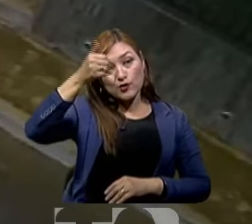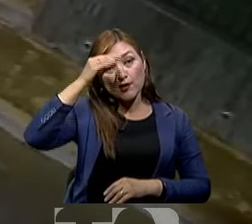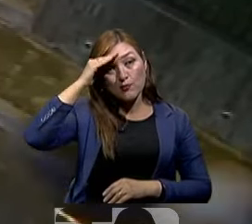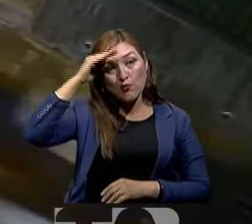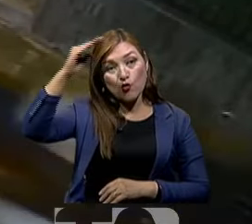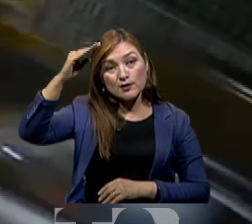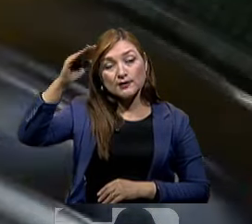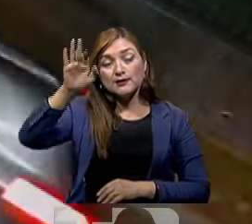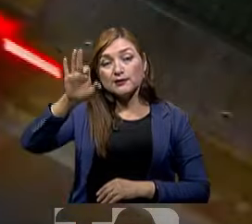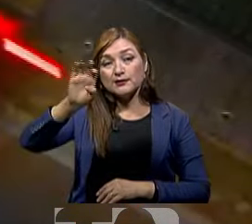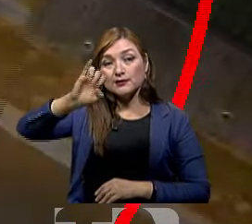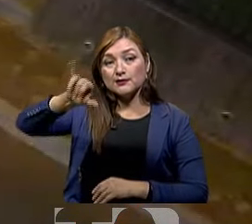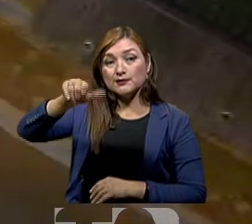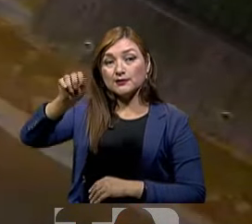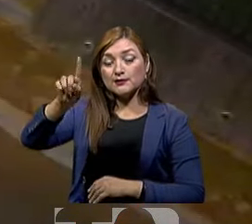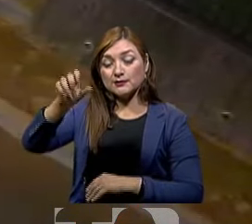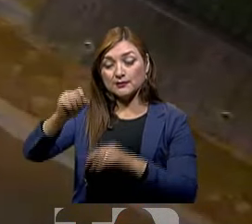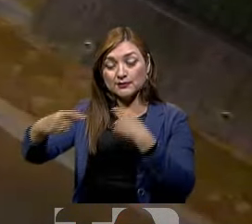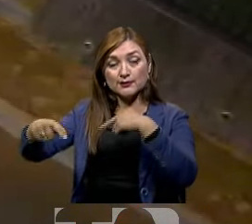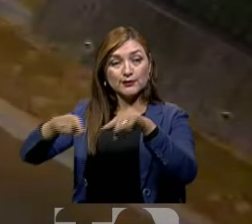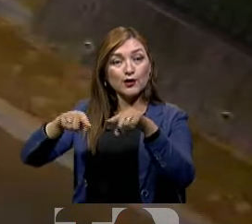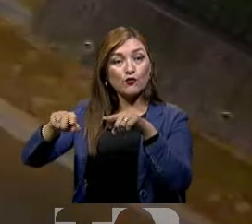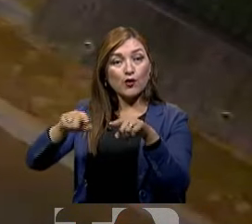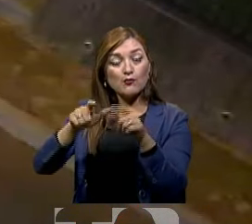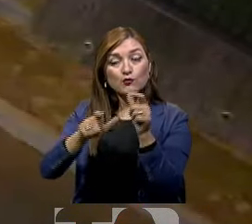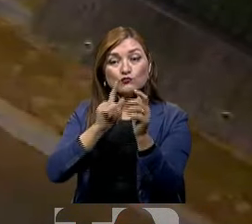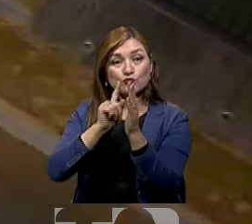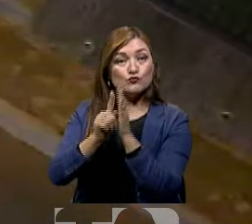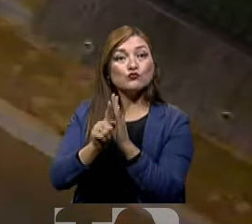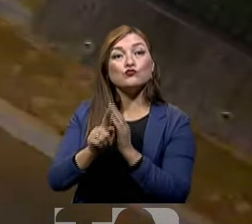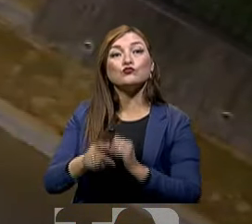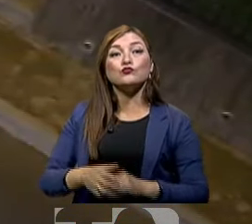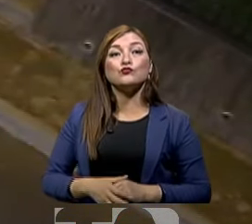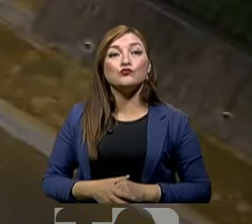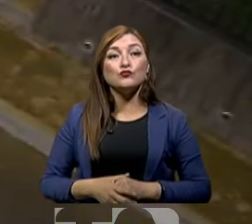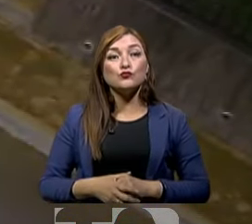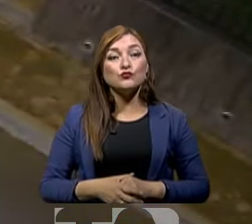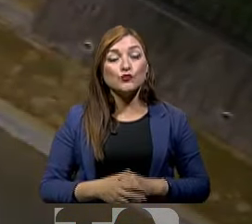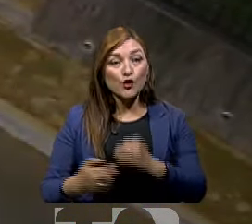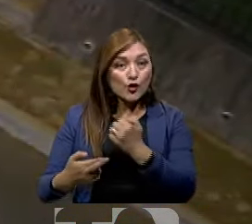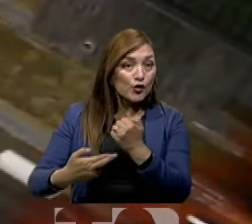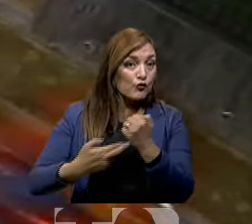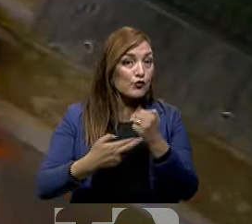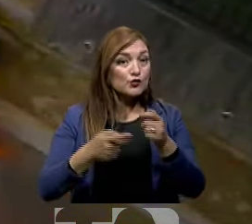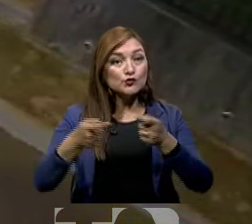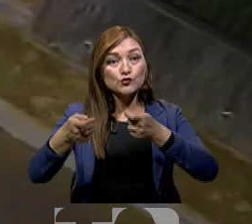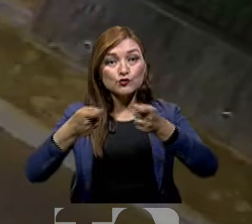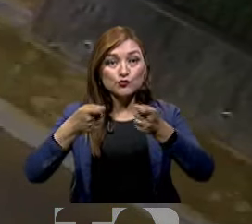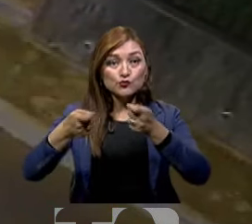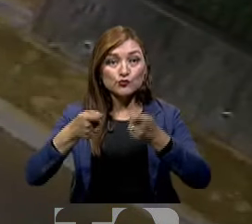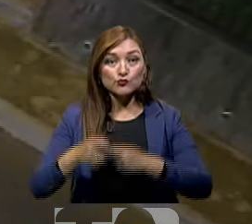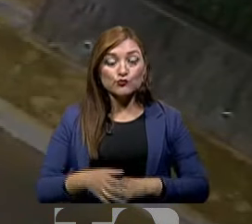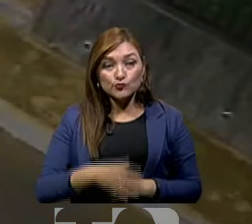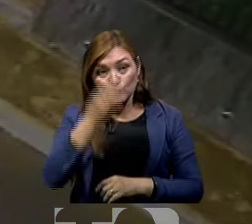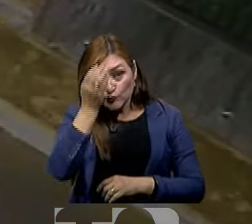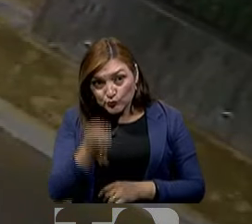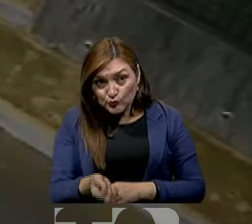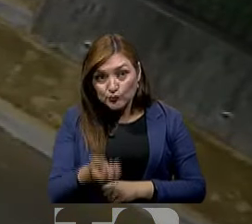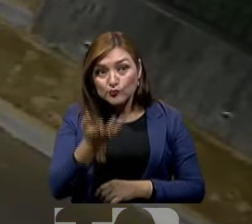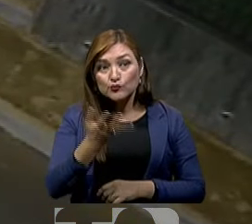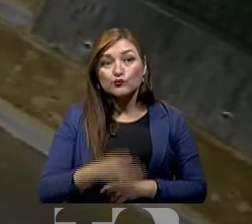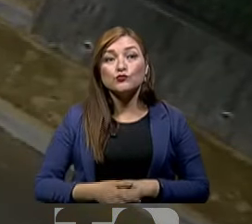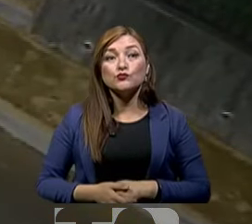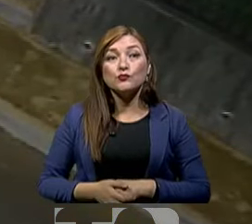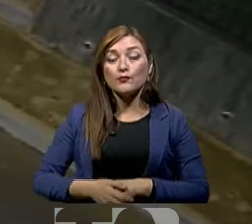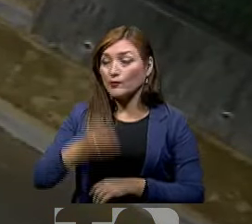explique. Teniente, bueno, ustedes, acogiendo las denuncias de la ciudadanía, han reforzado los operativos en este sector. Buenos días. Buenos días